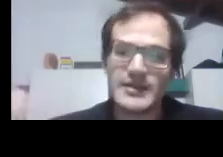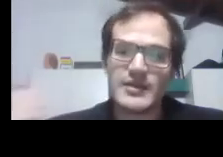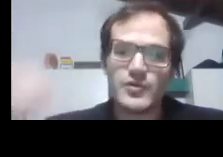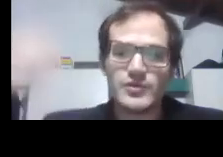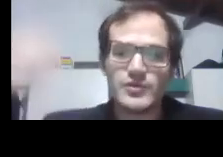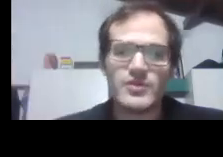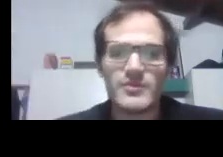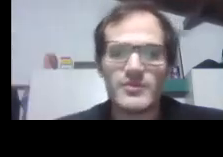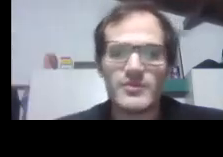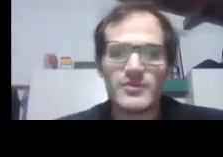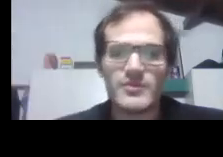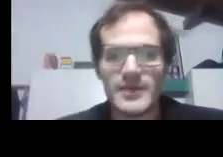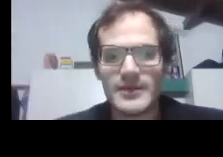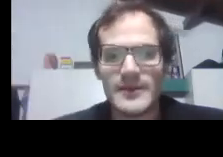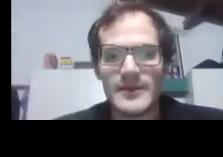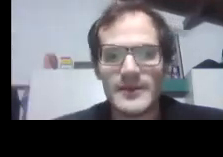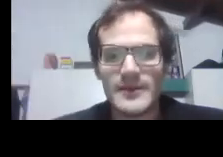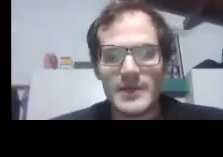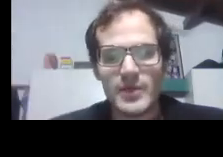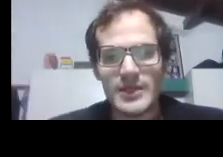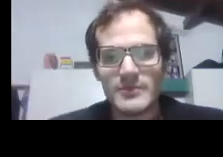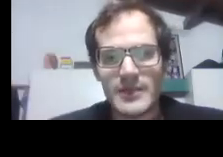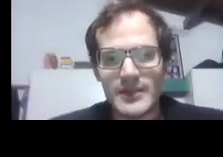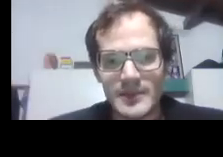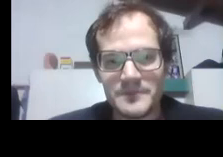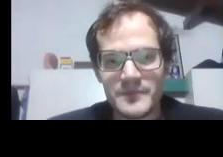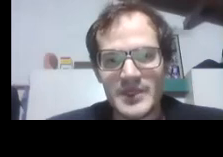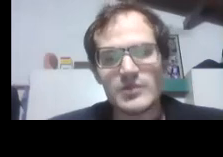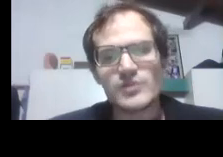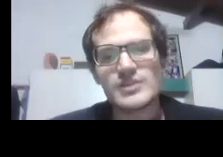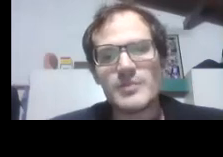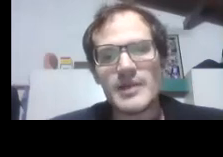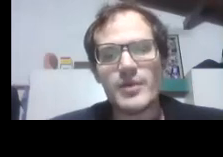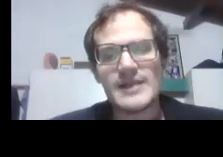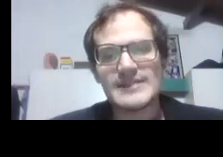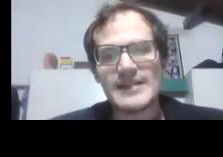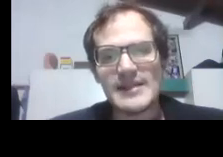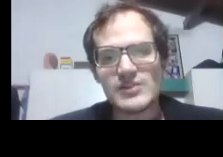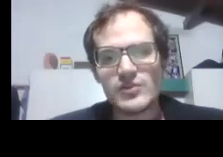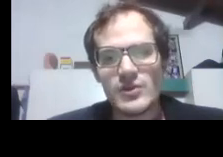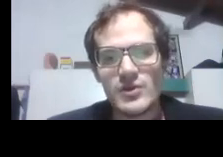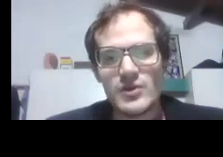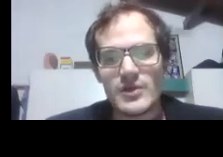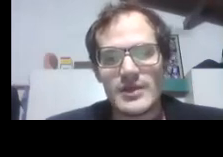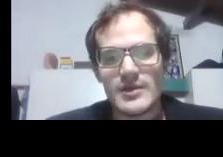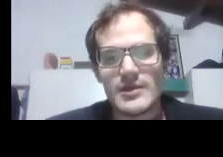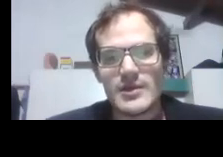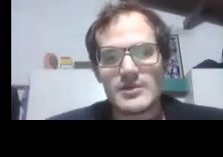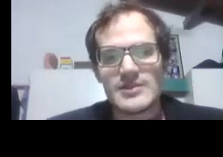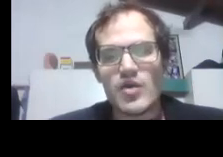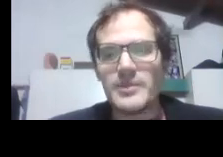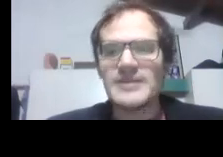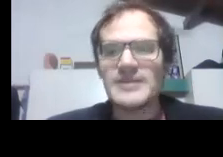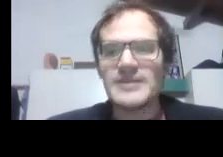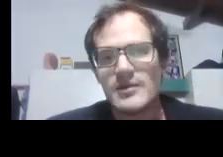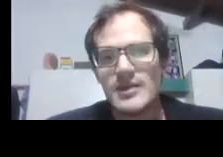justamente porque tenía que cruzar un estrecho de mar para poder invadir. Entonces, para poder hacer eso,